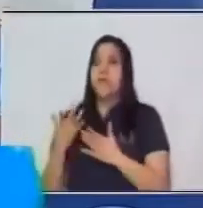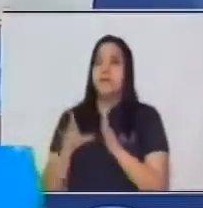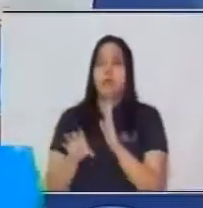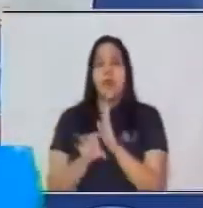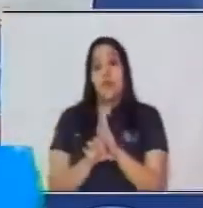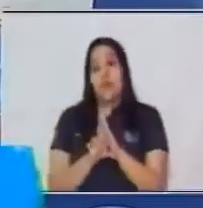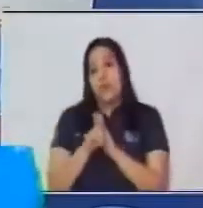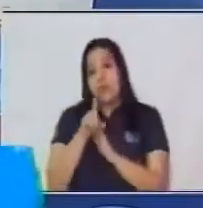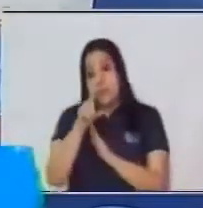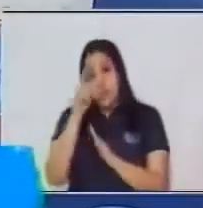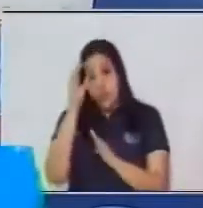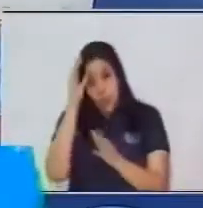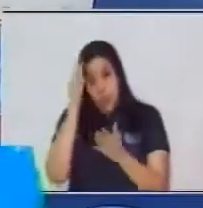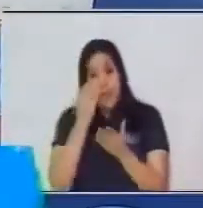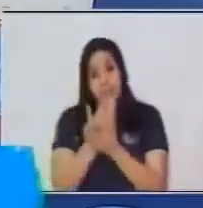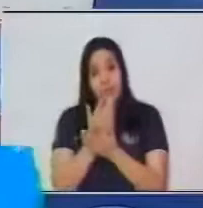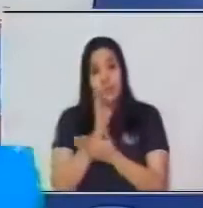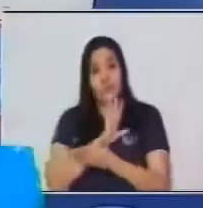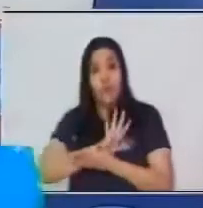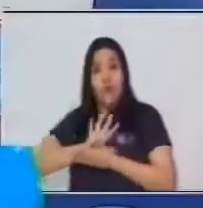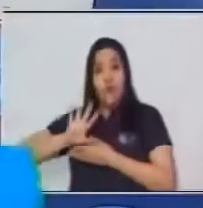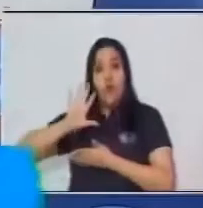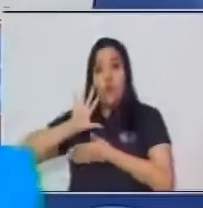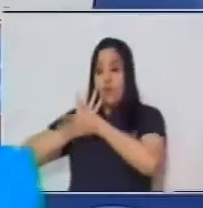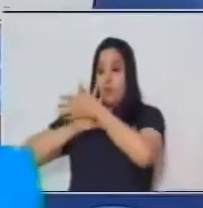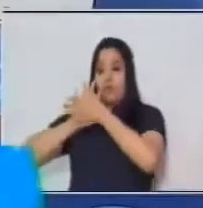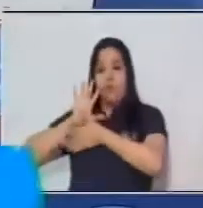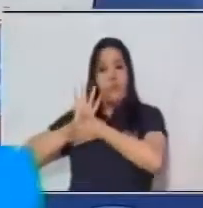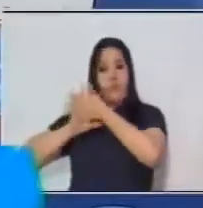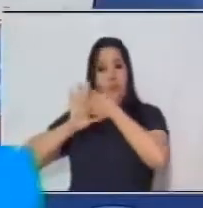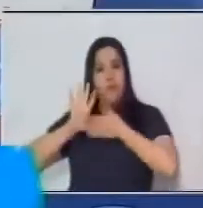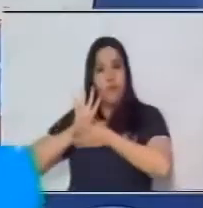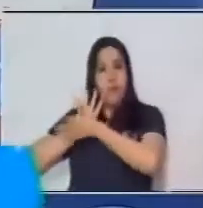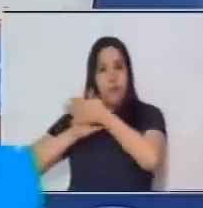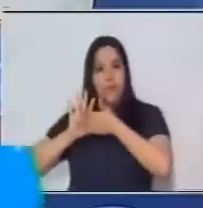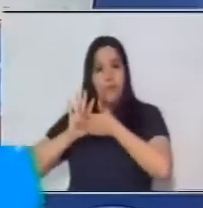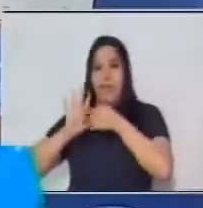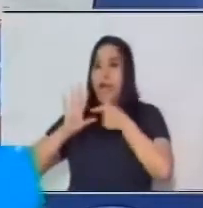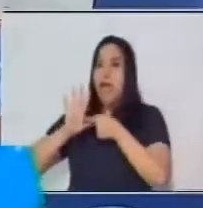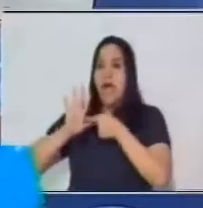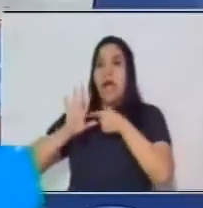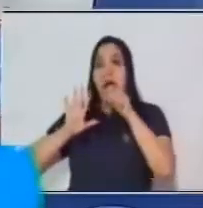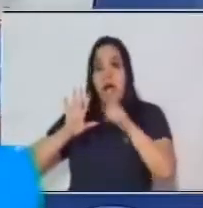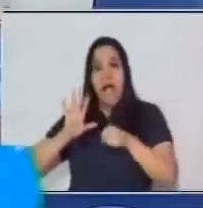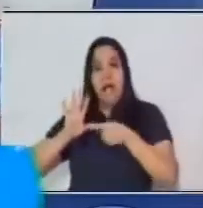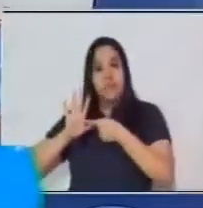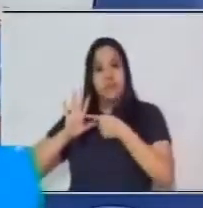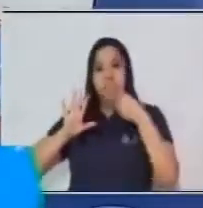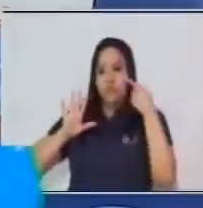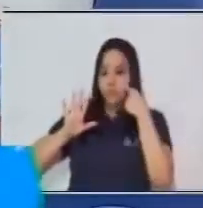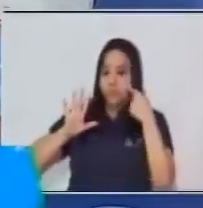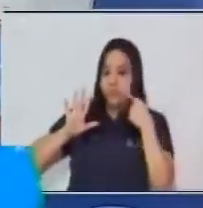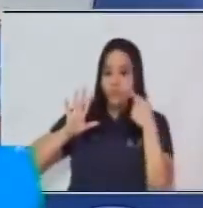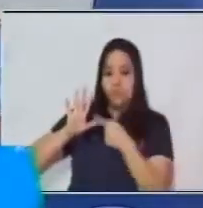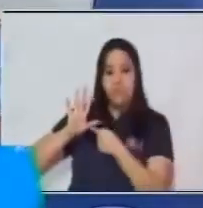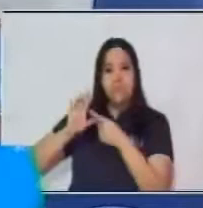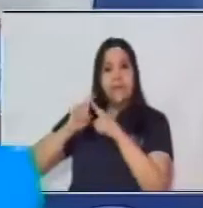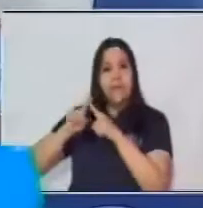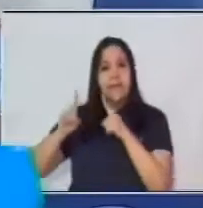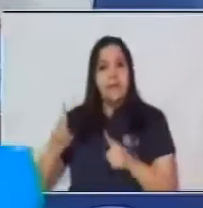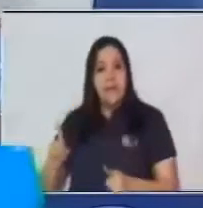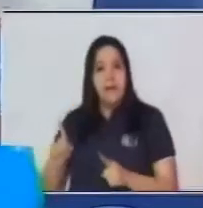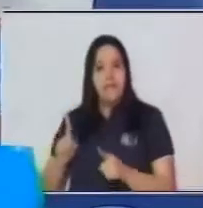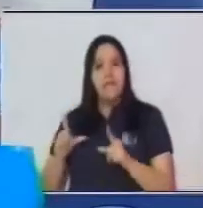si creas tú algún fondo en lo que estás dibujando, ya estás utilizando perspectiva, ya estás utilizando